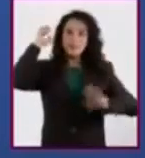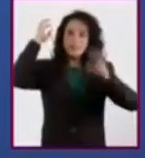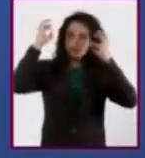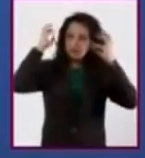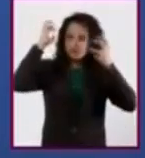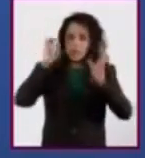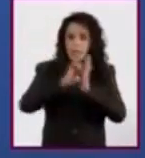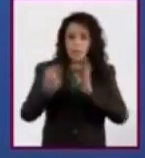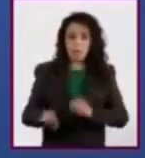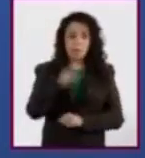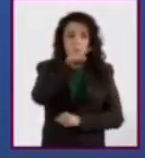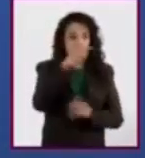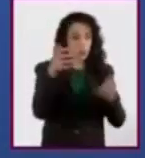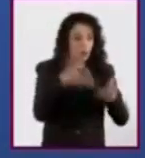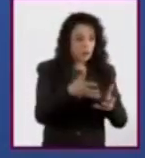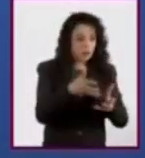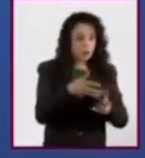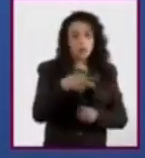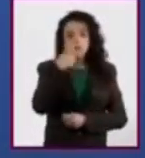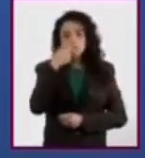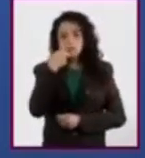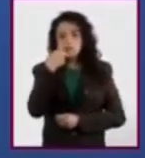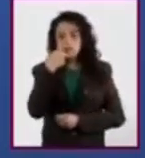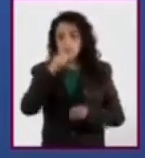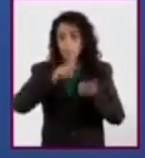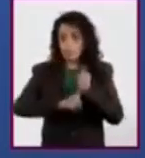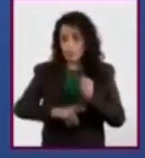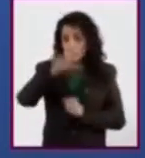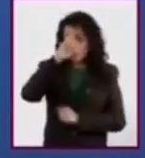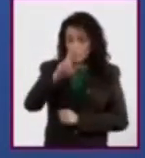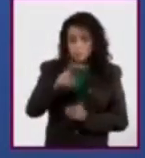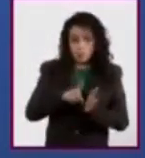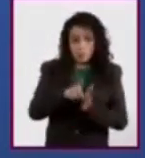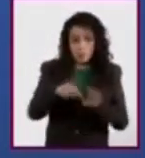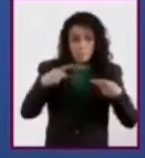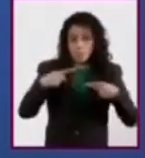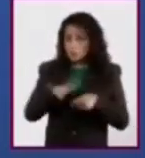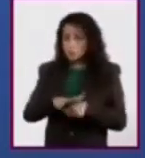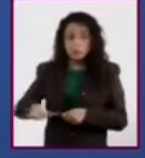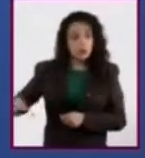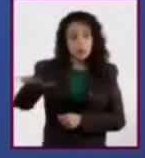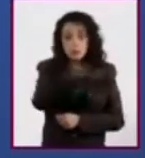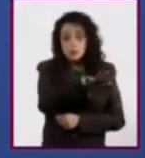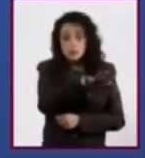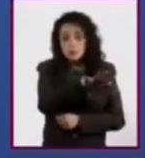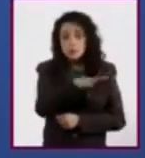y hacen se basa en el respeto a los derechos de los demás y la dignidad humana.